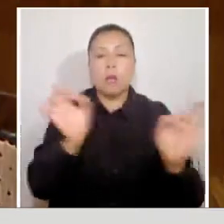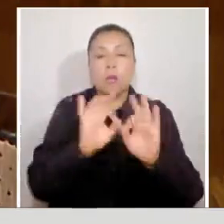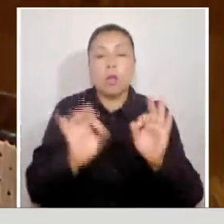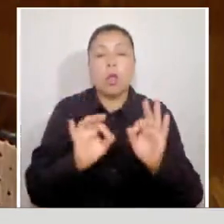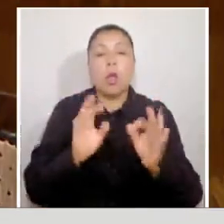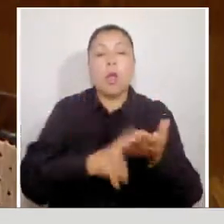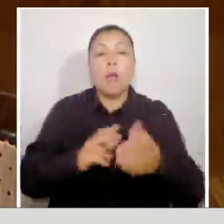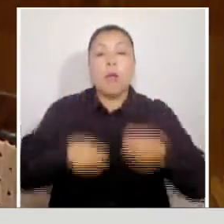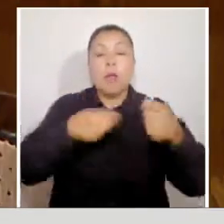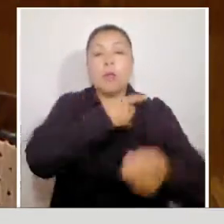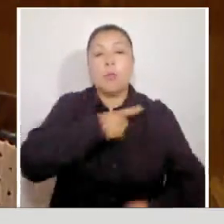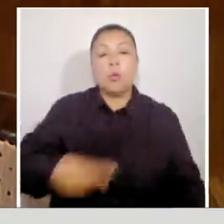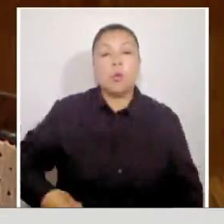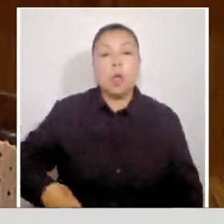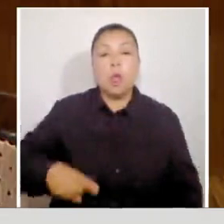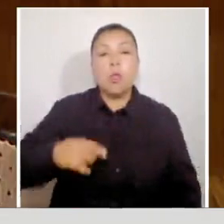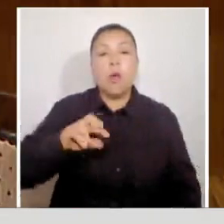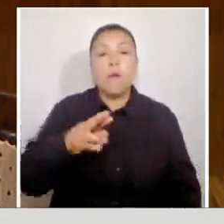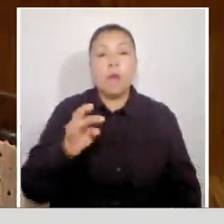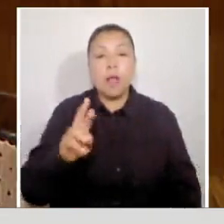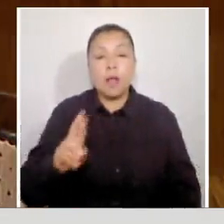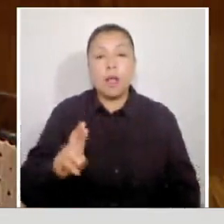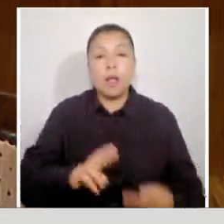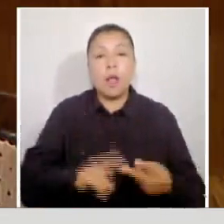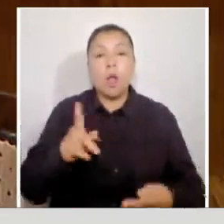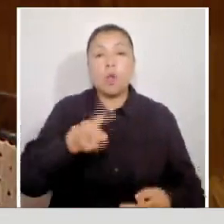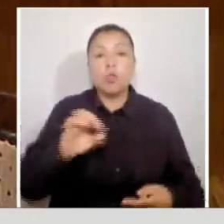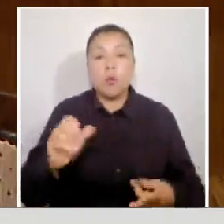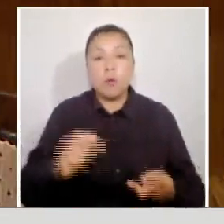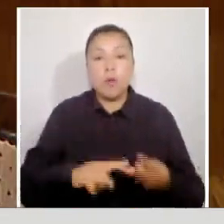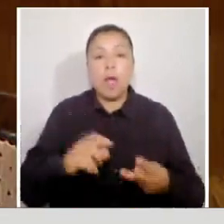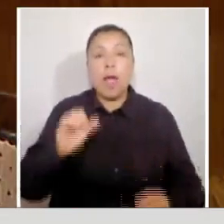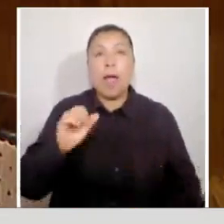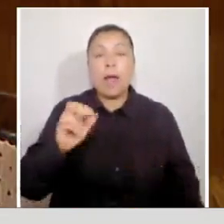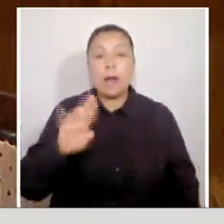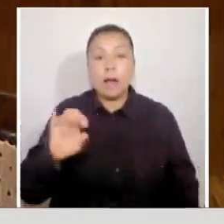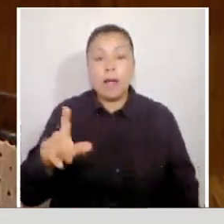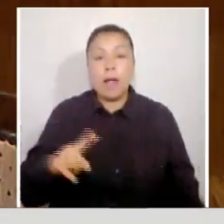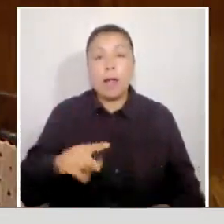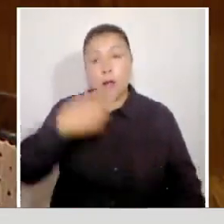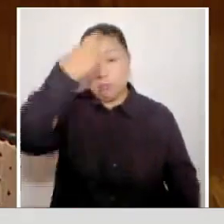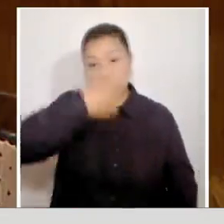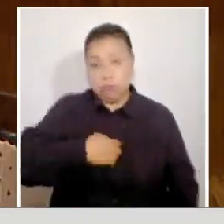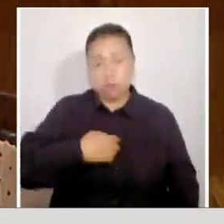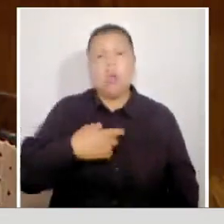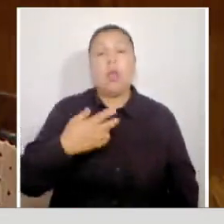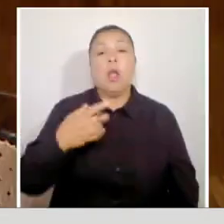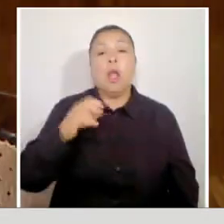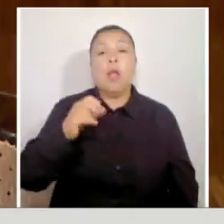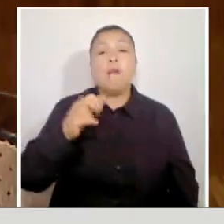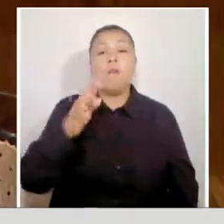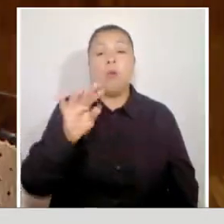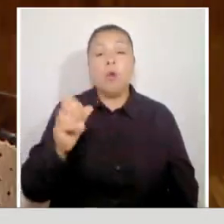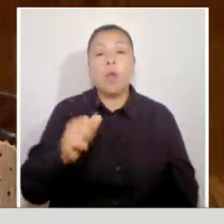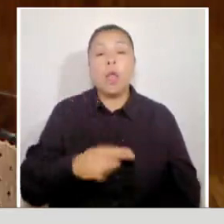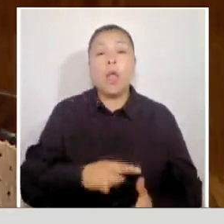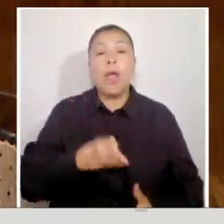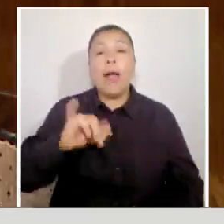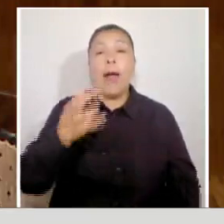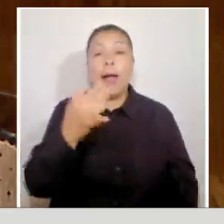de los diputados Bernardo berger Sofía Sid Catalina del Real autora Camila flores Harry jurgensen